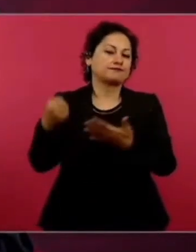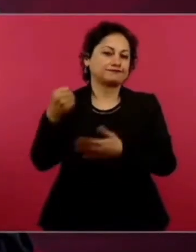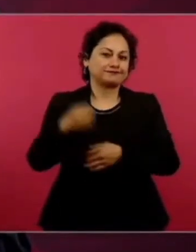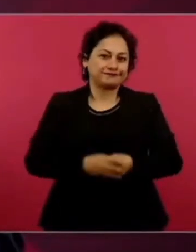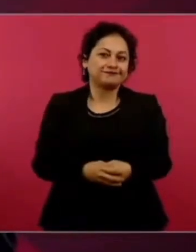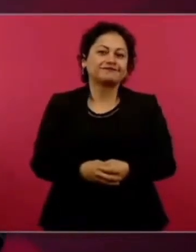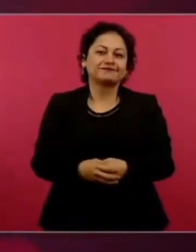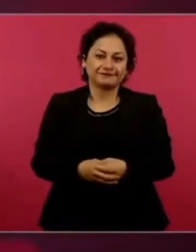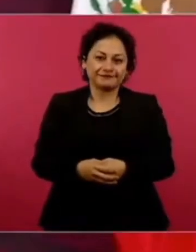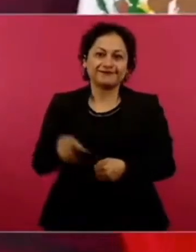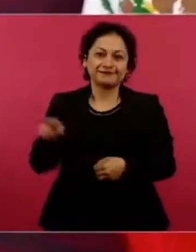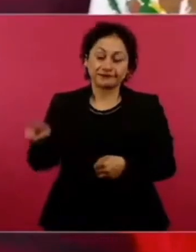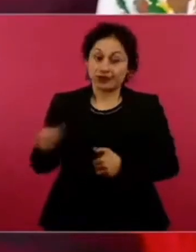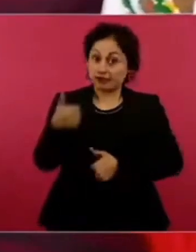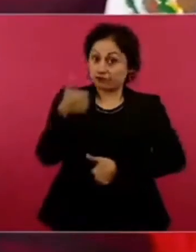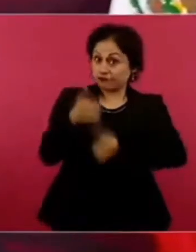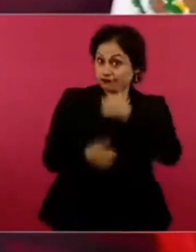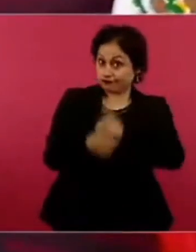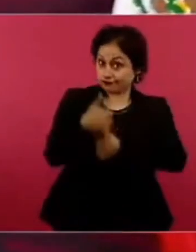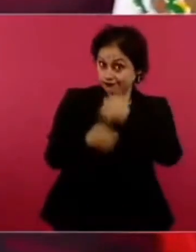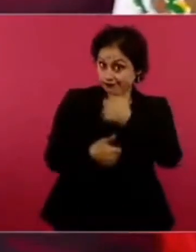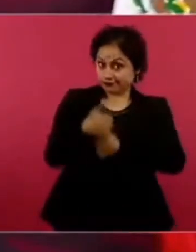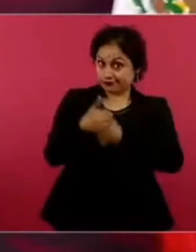En su categoría, Roy